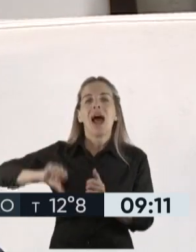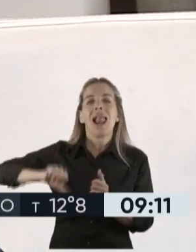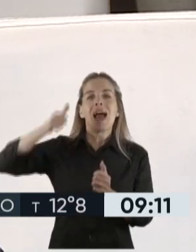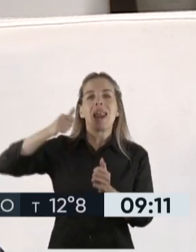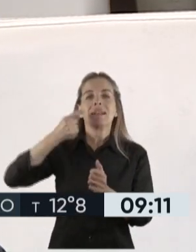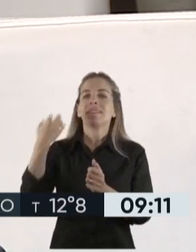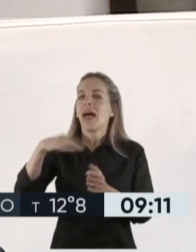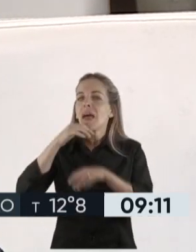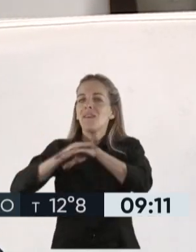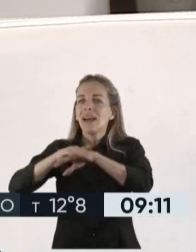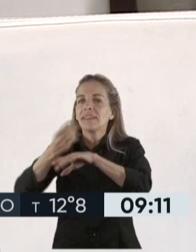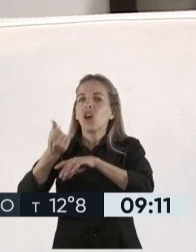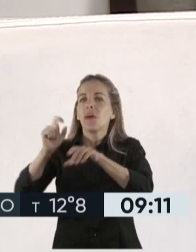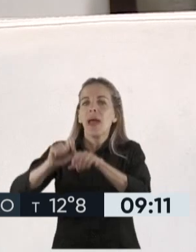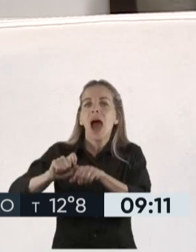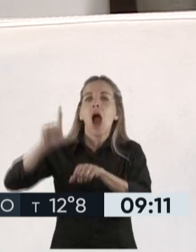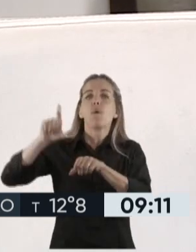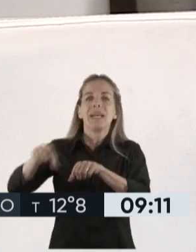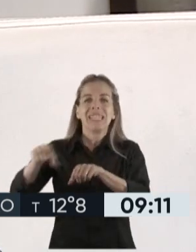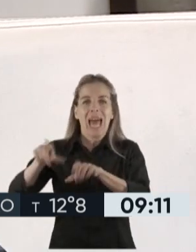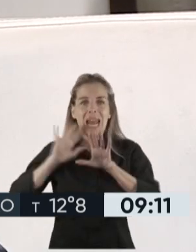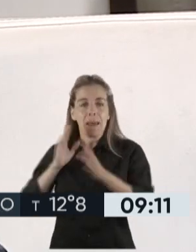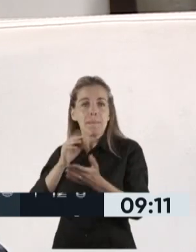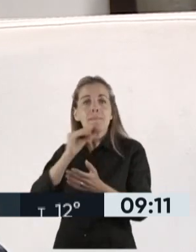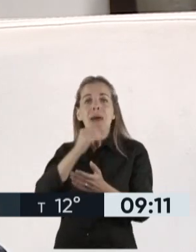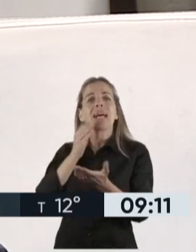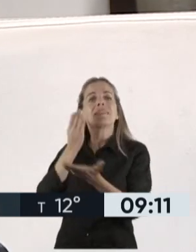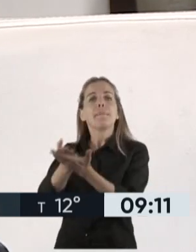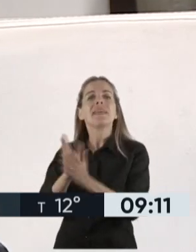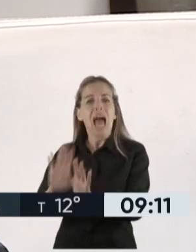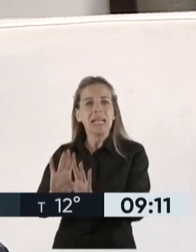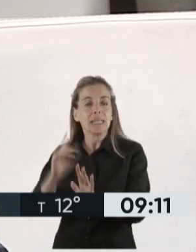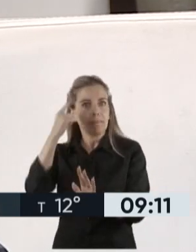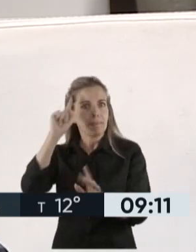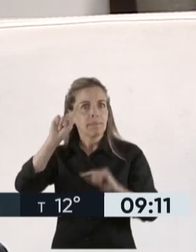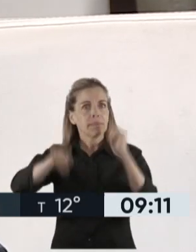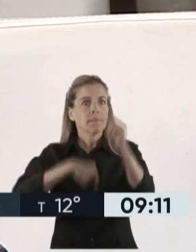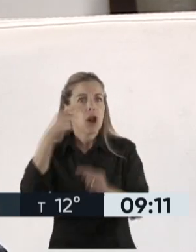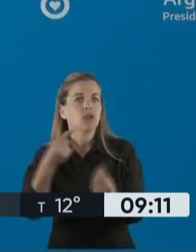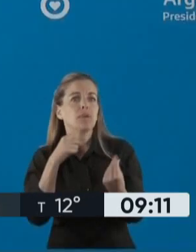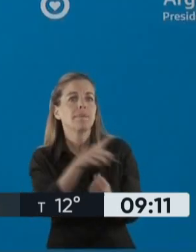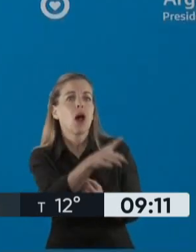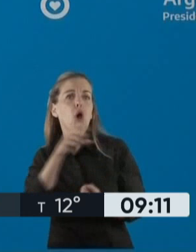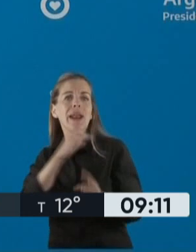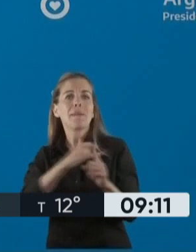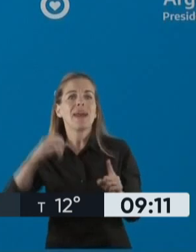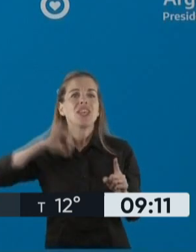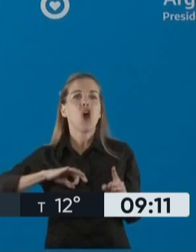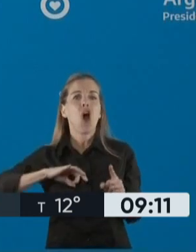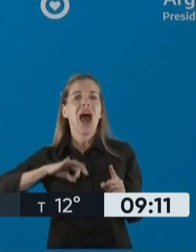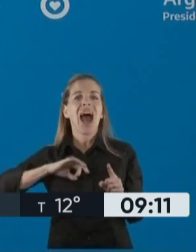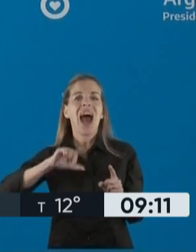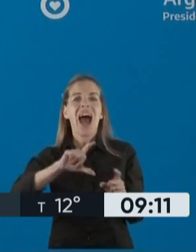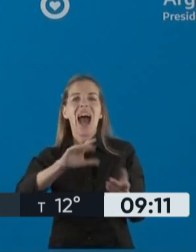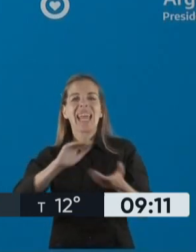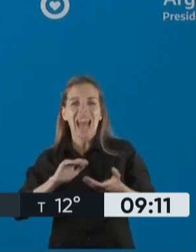trabajadores, trabajadoras preocupados por esta situación, sobre todo porque viene también el cobro del medio aguinaldo. ¿Qué va a pasar en ese sentido? Y también